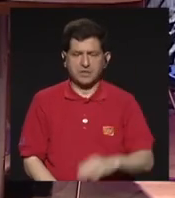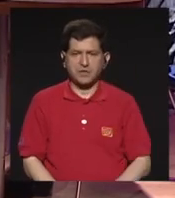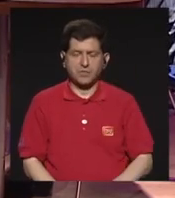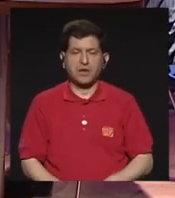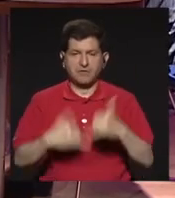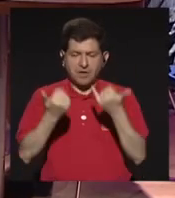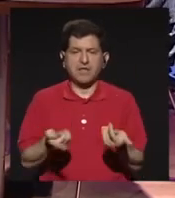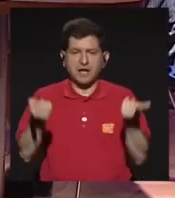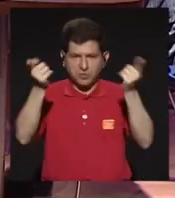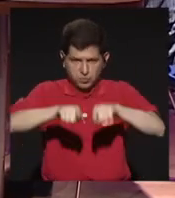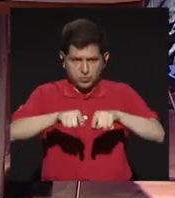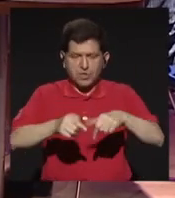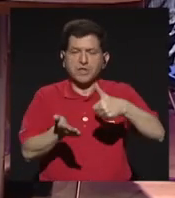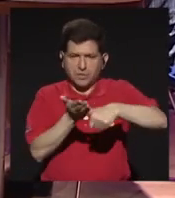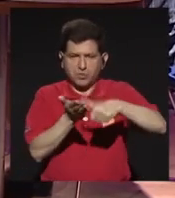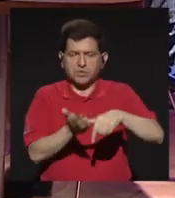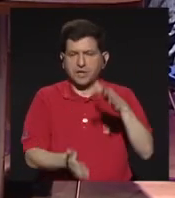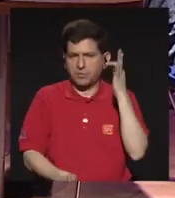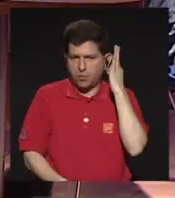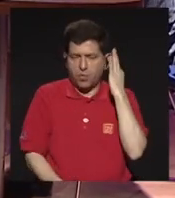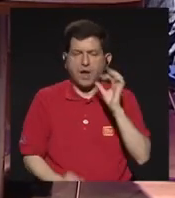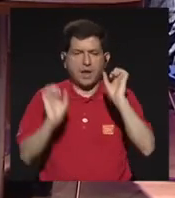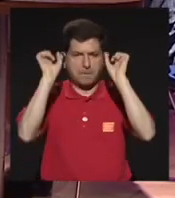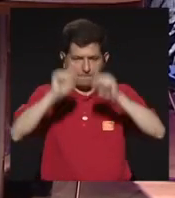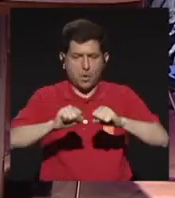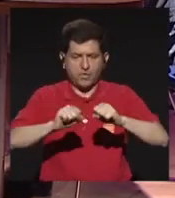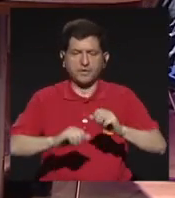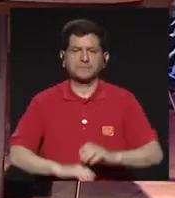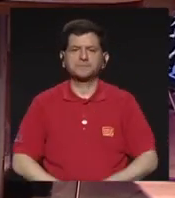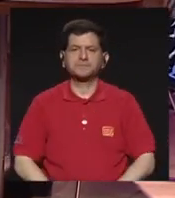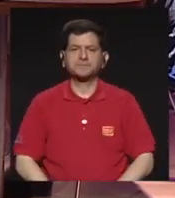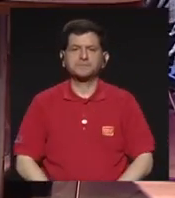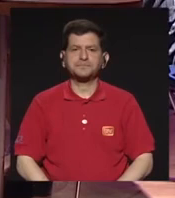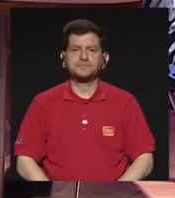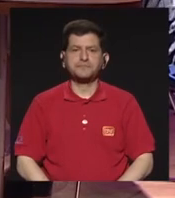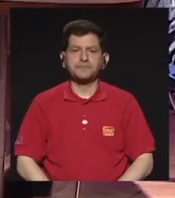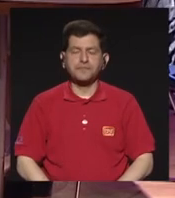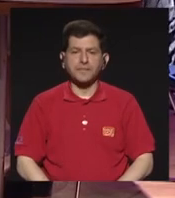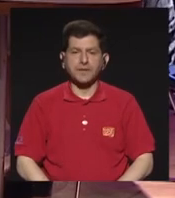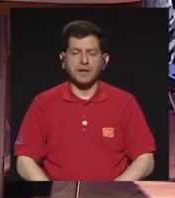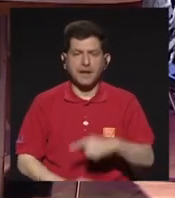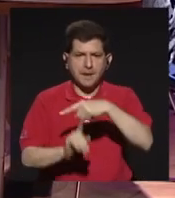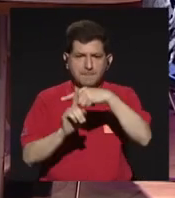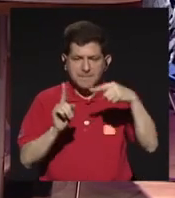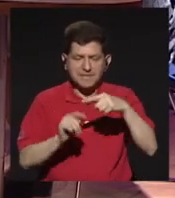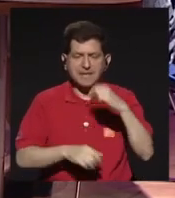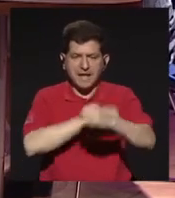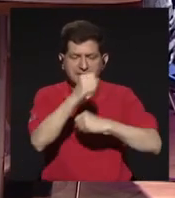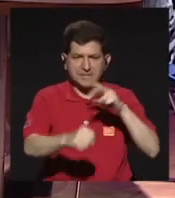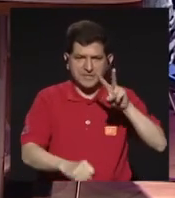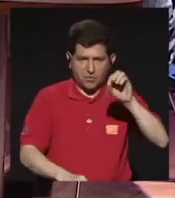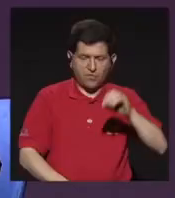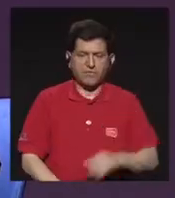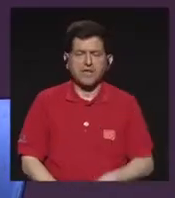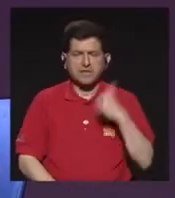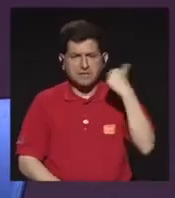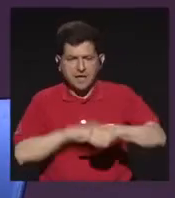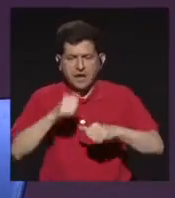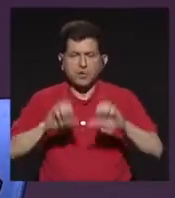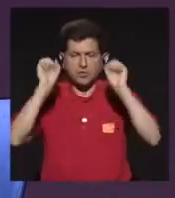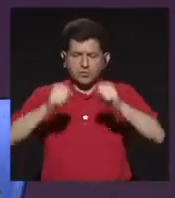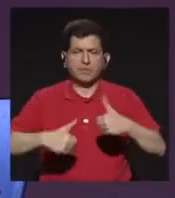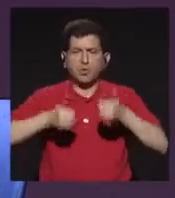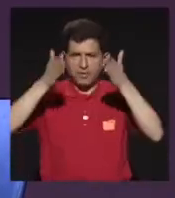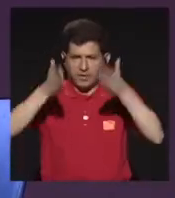1949 se da el voto, ya podían las mujeres elegir. La segunda mitad del siglo XX fue para la lucha por ser electas